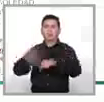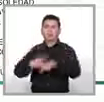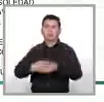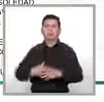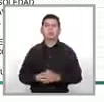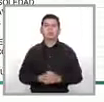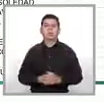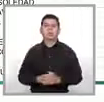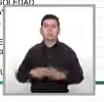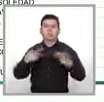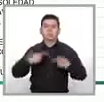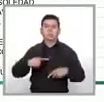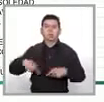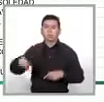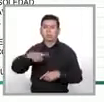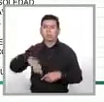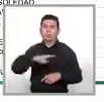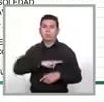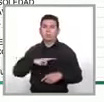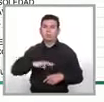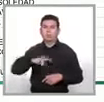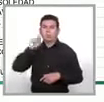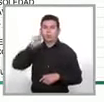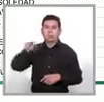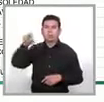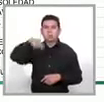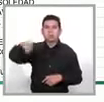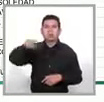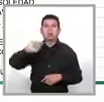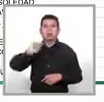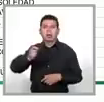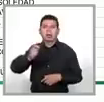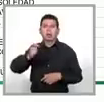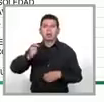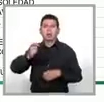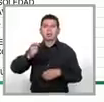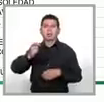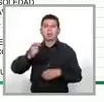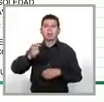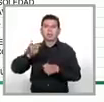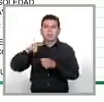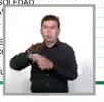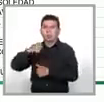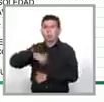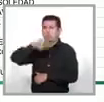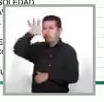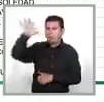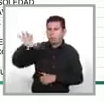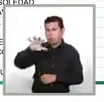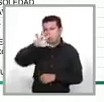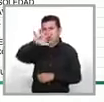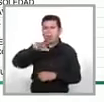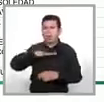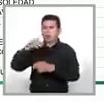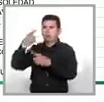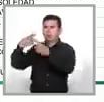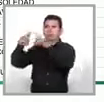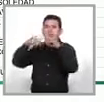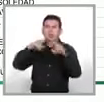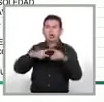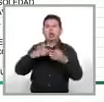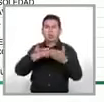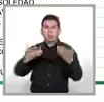casos positivos por municipio y de acuerdo a su distribución en jurisdicciones sanitarias, podemos observar que es de la siguiente